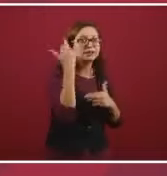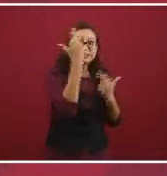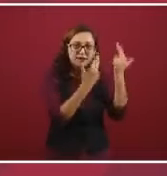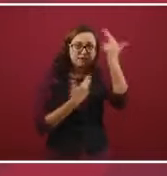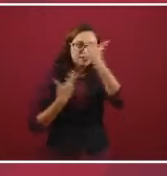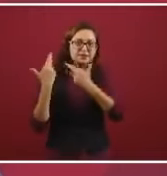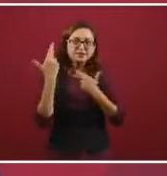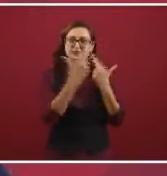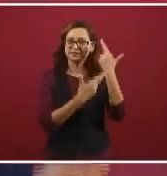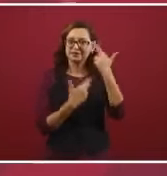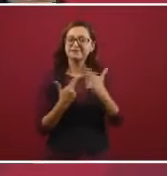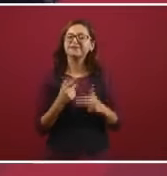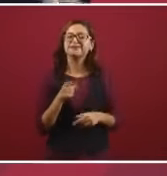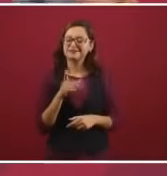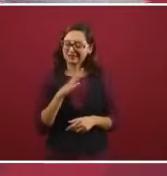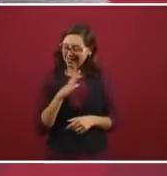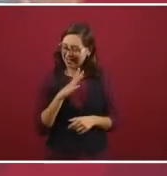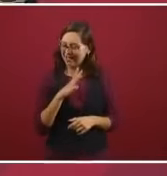porque ahí